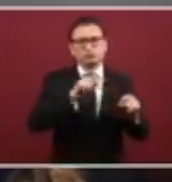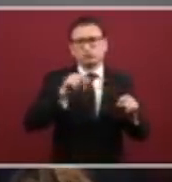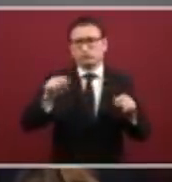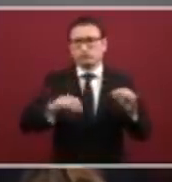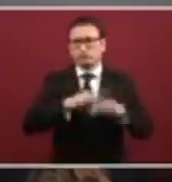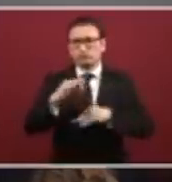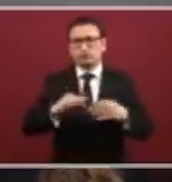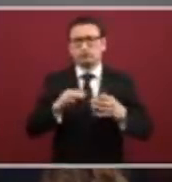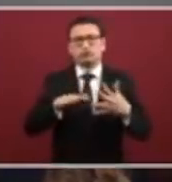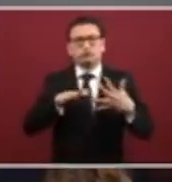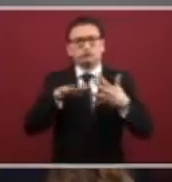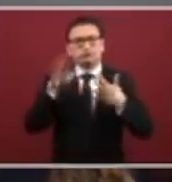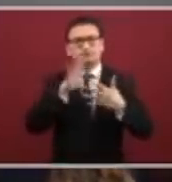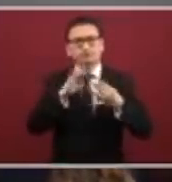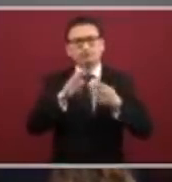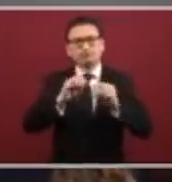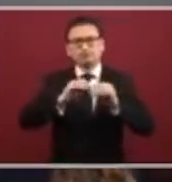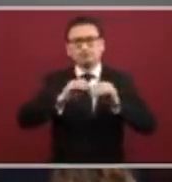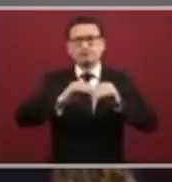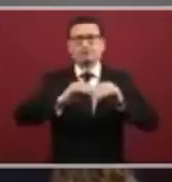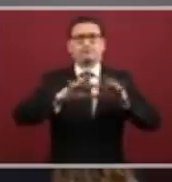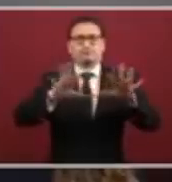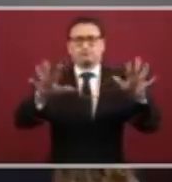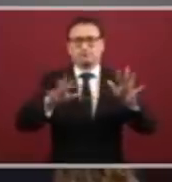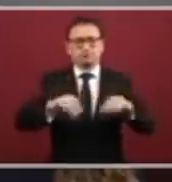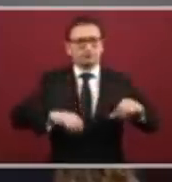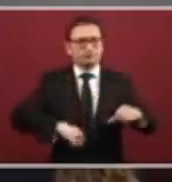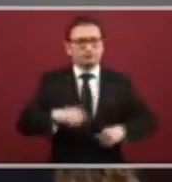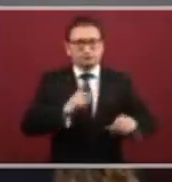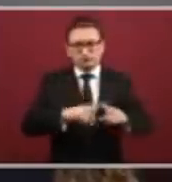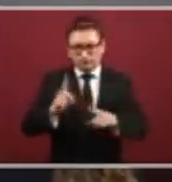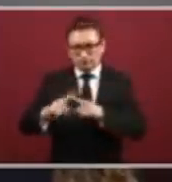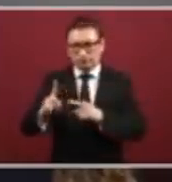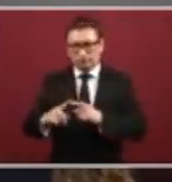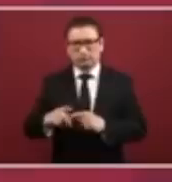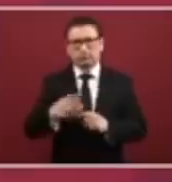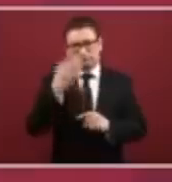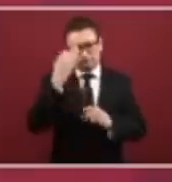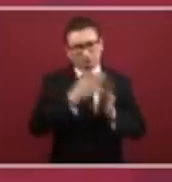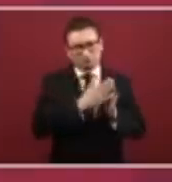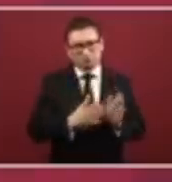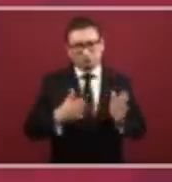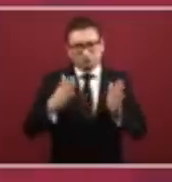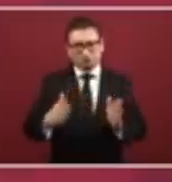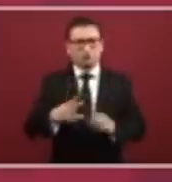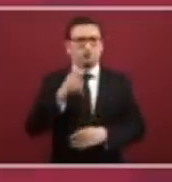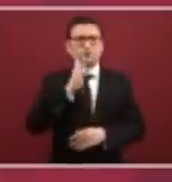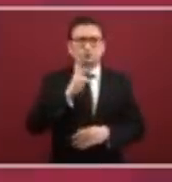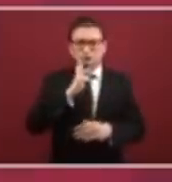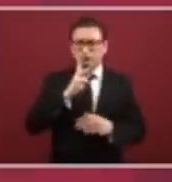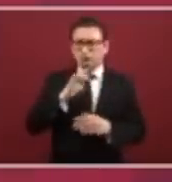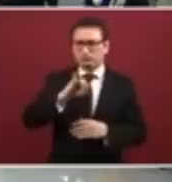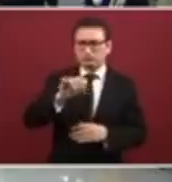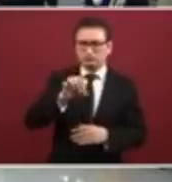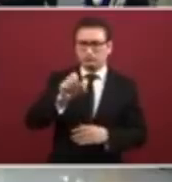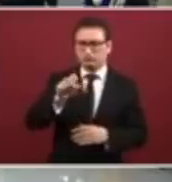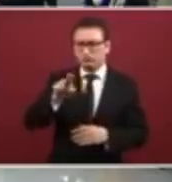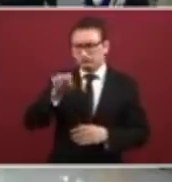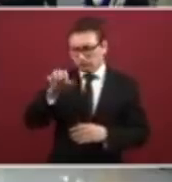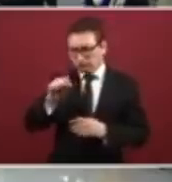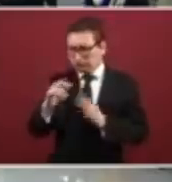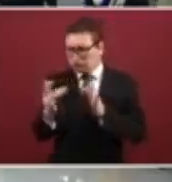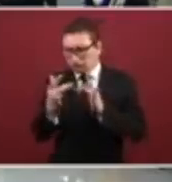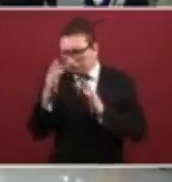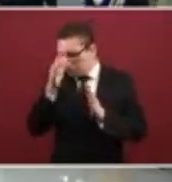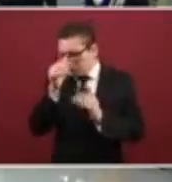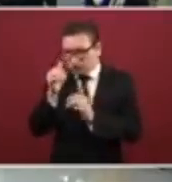todo, y que den un tiempo, aquí se ponen de acuerdo con Jesús, una vez que